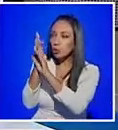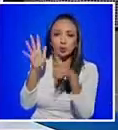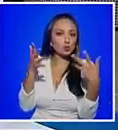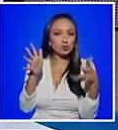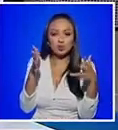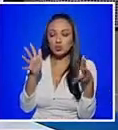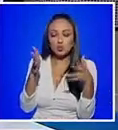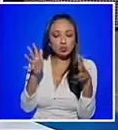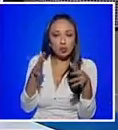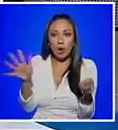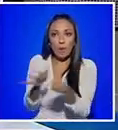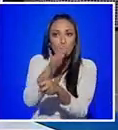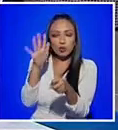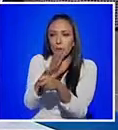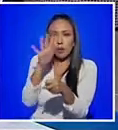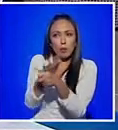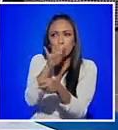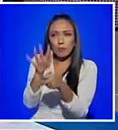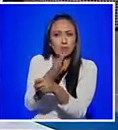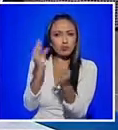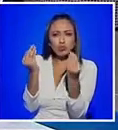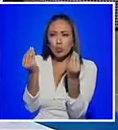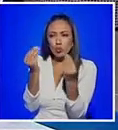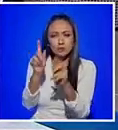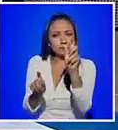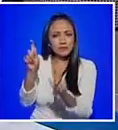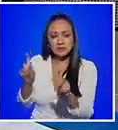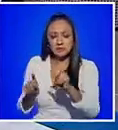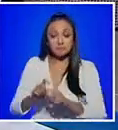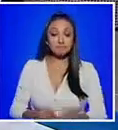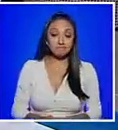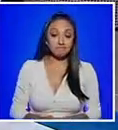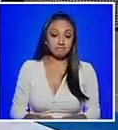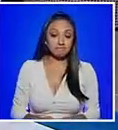la saturación por la cantidad de usuarios.